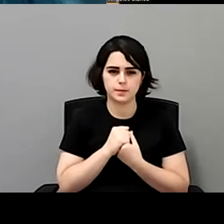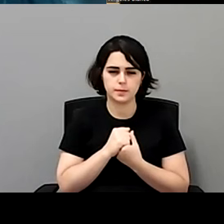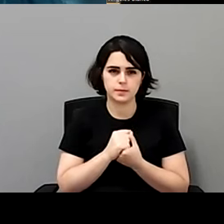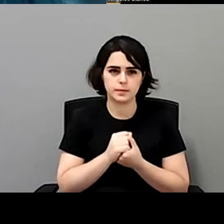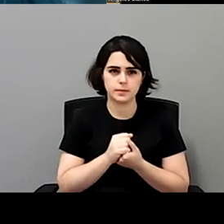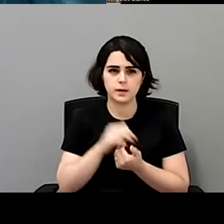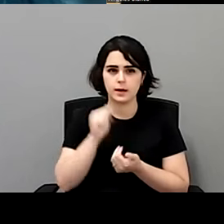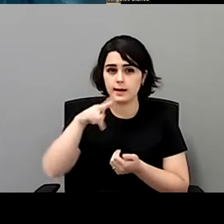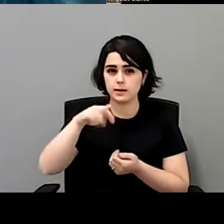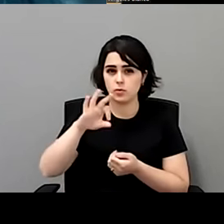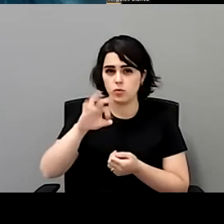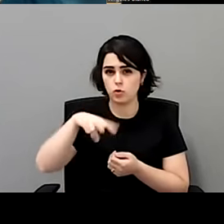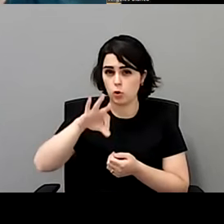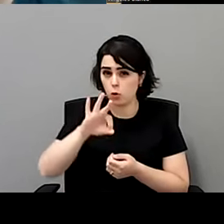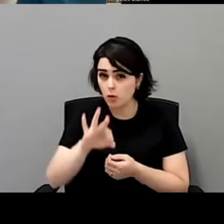¿Antonio?